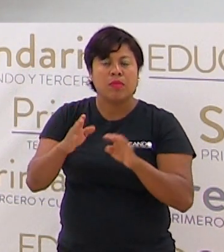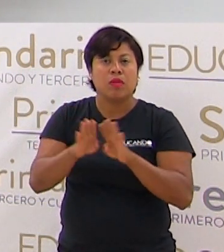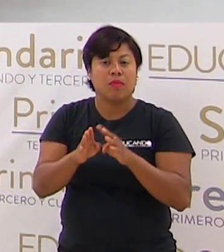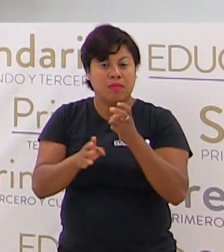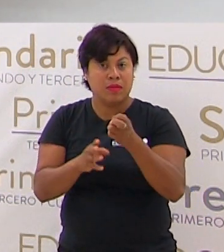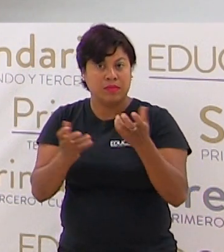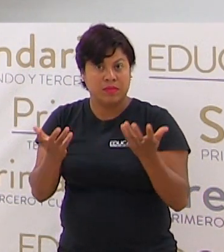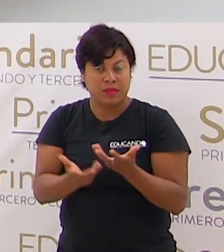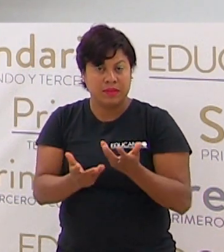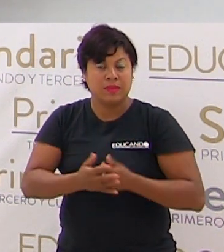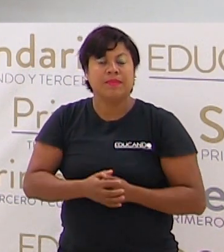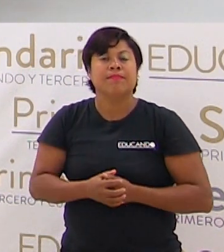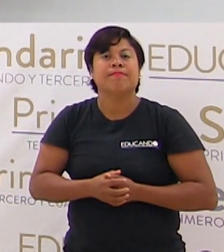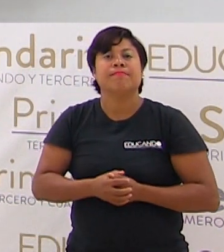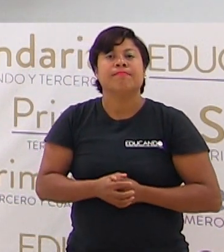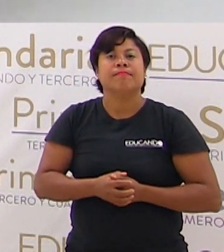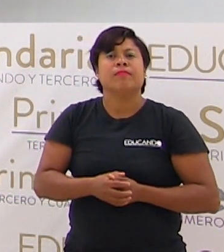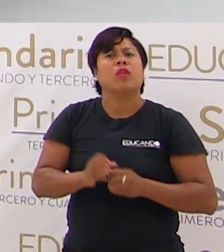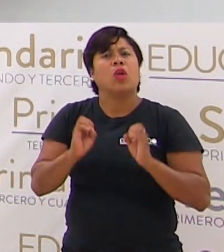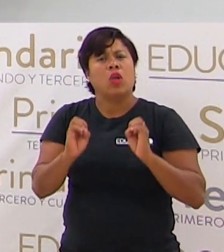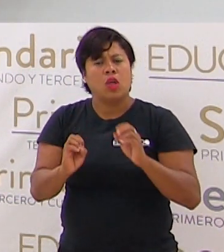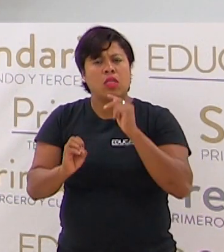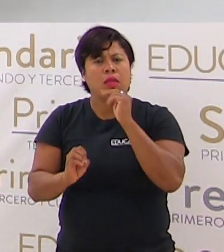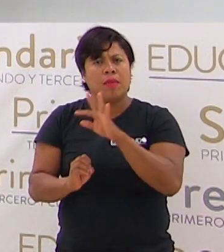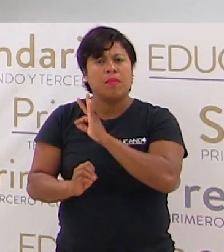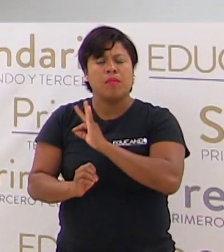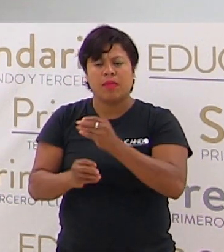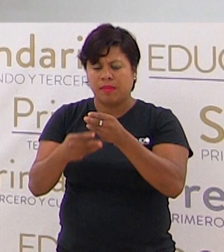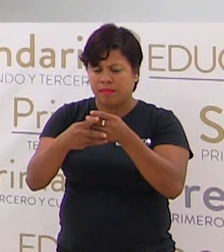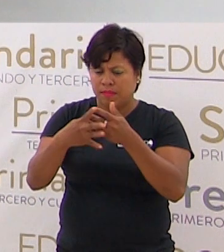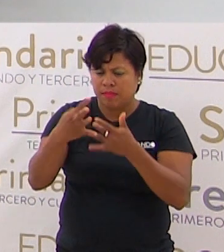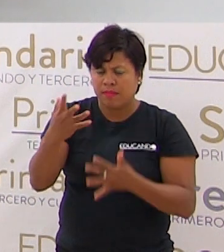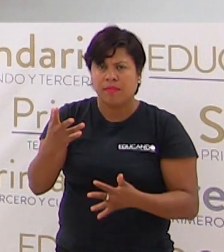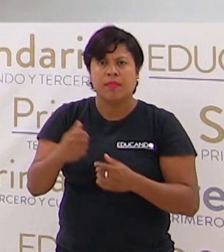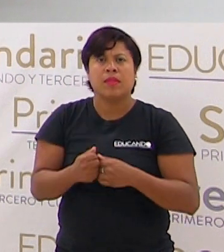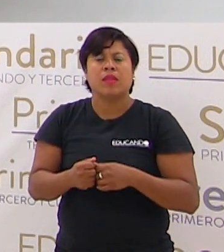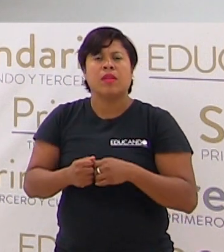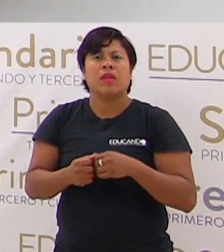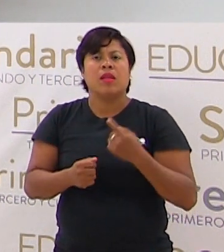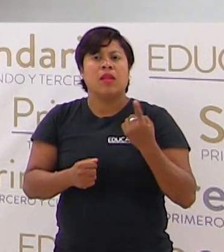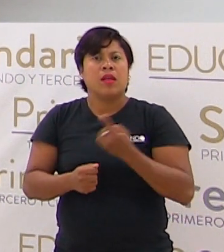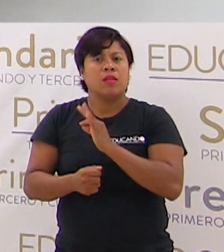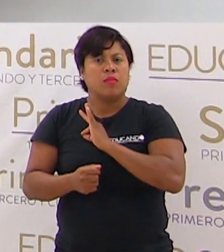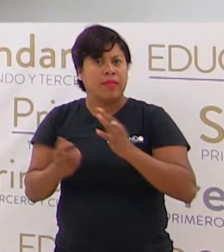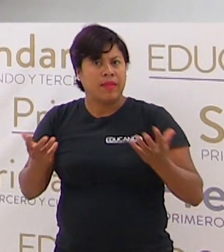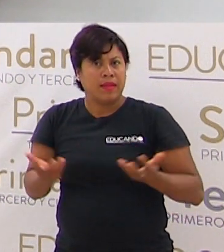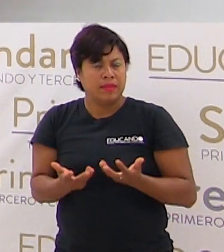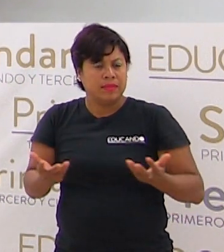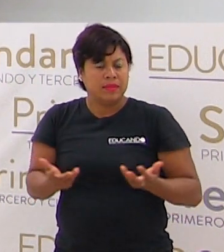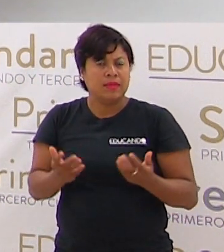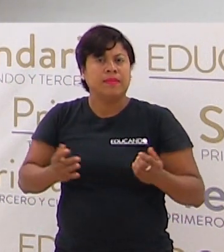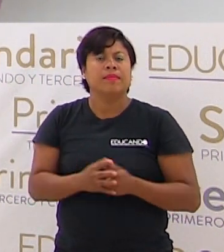un hábito, ¿bien? O también puede describir una acción